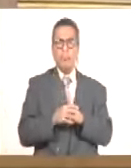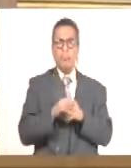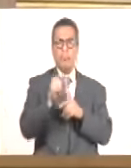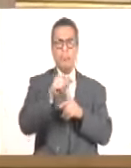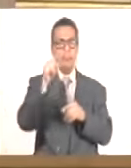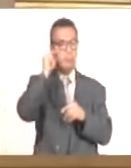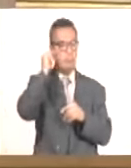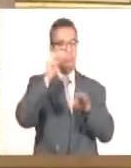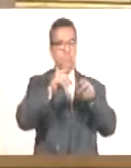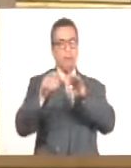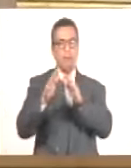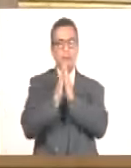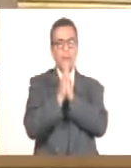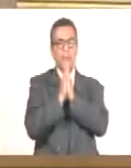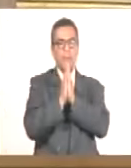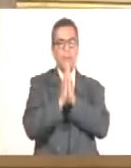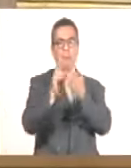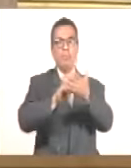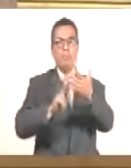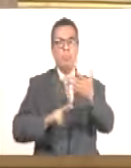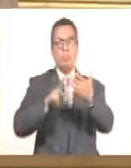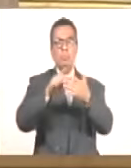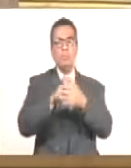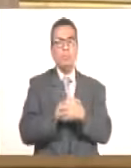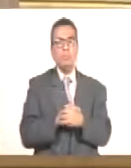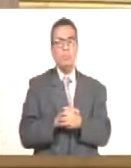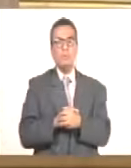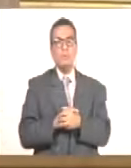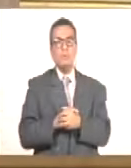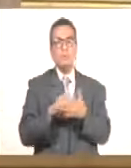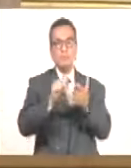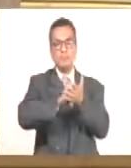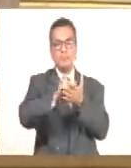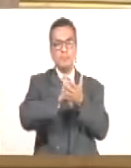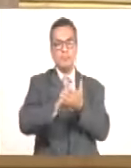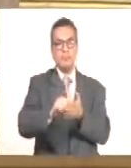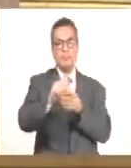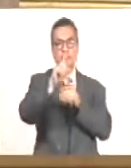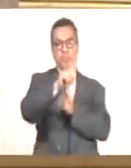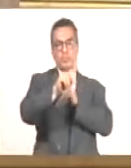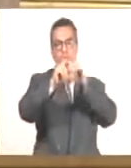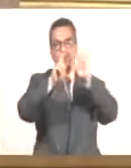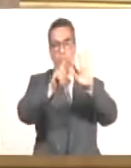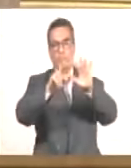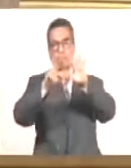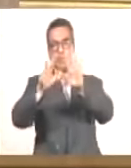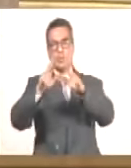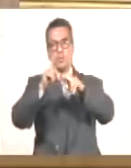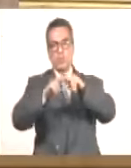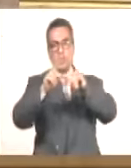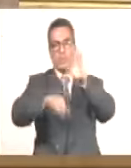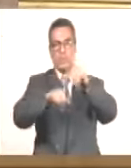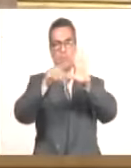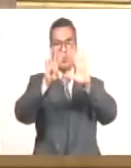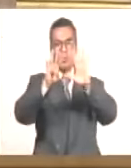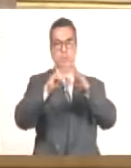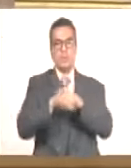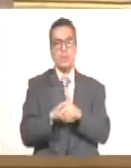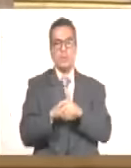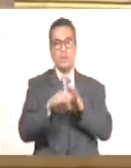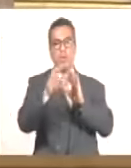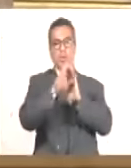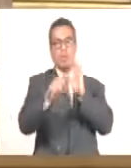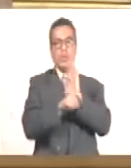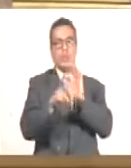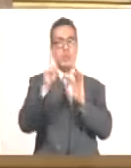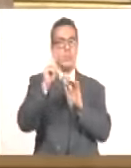Ciudadana secretaria, por favor, sírvese a dar lectura al artículo 187, numeral 19, de la